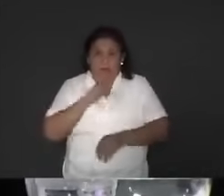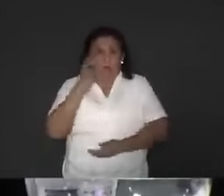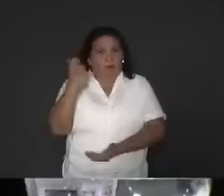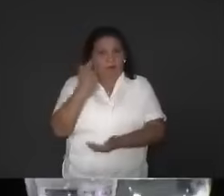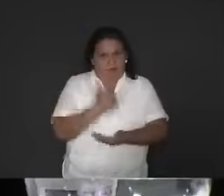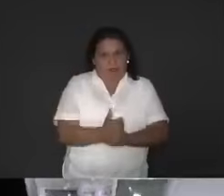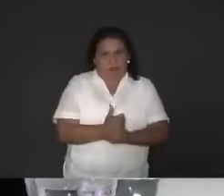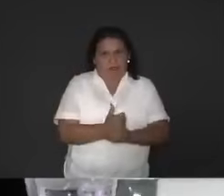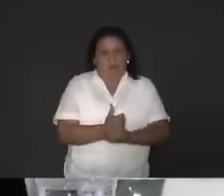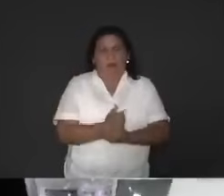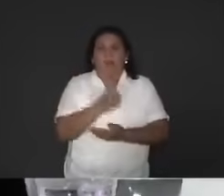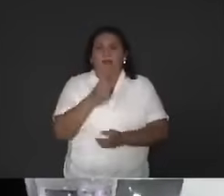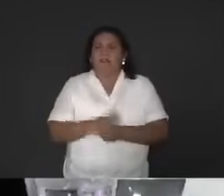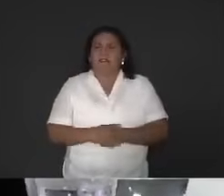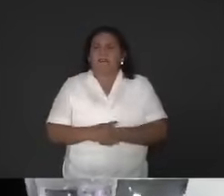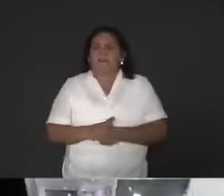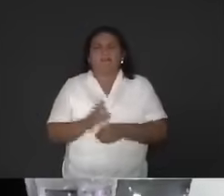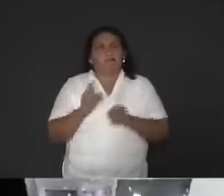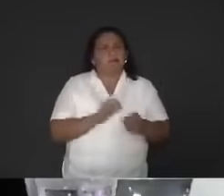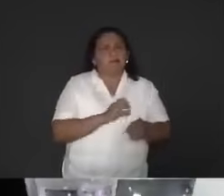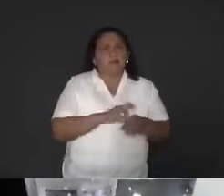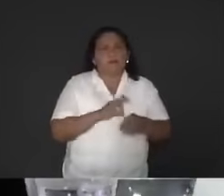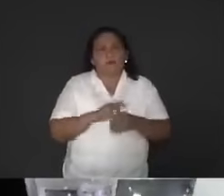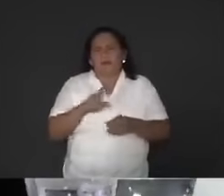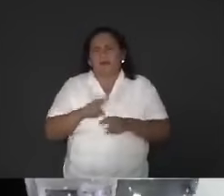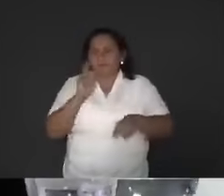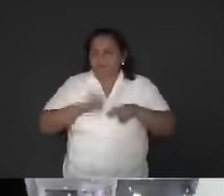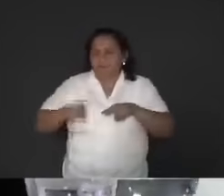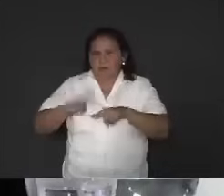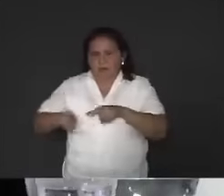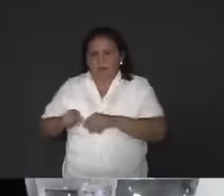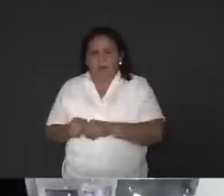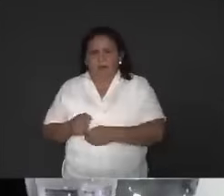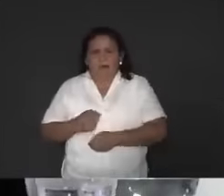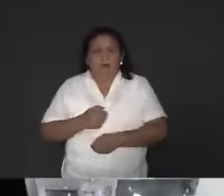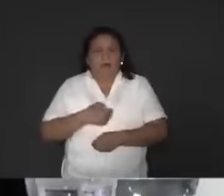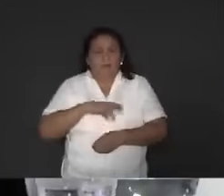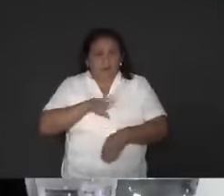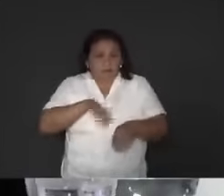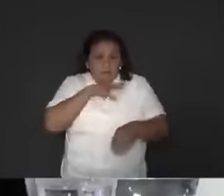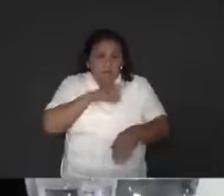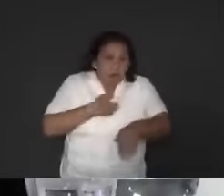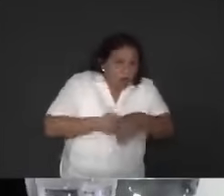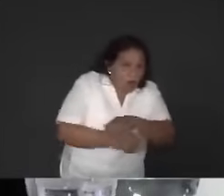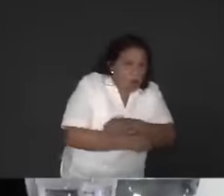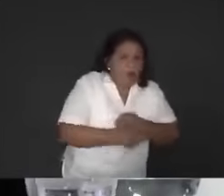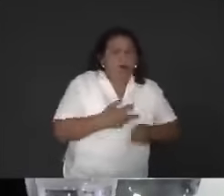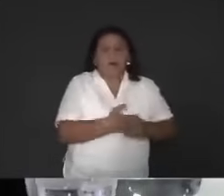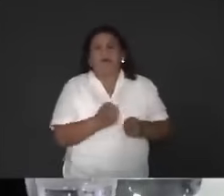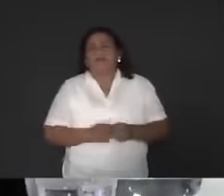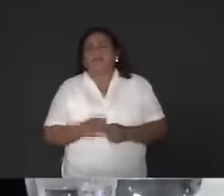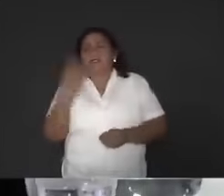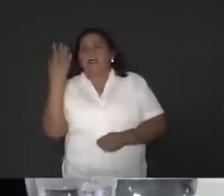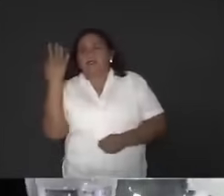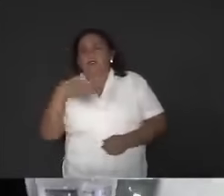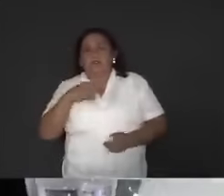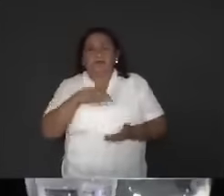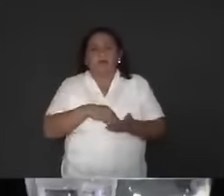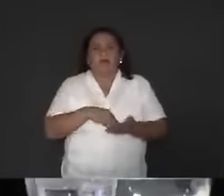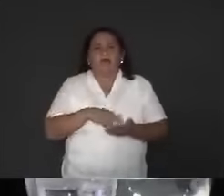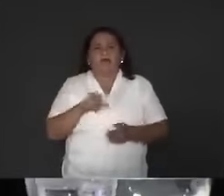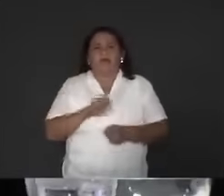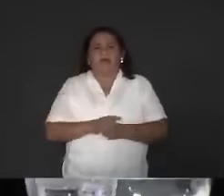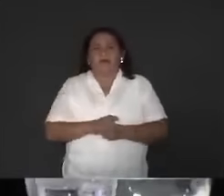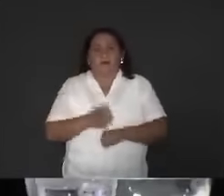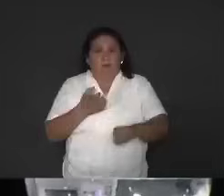sueldos. De la austeridad y el combate a la corrupción, obtendremos 10 mil millones de pesos del presupuesto